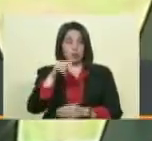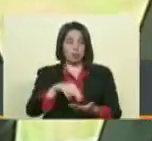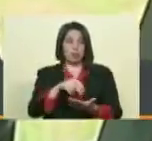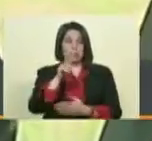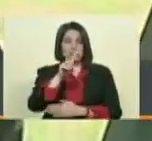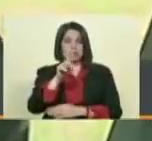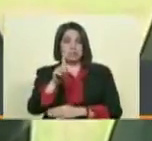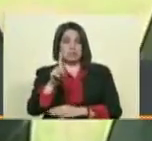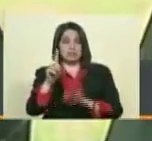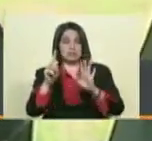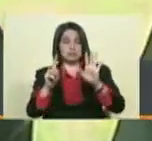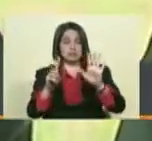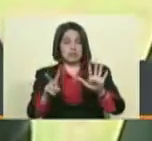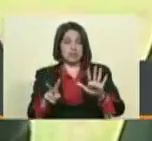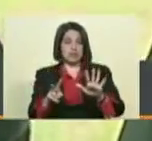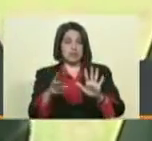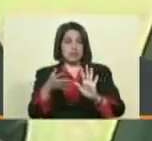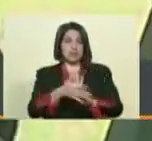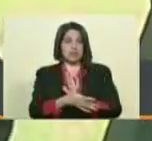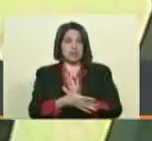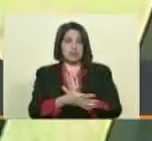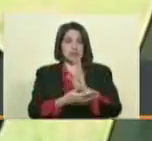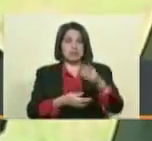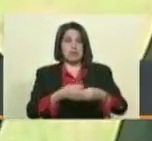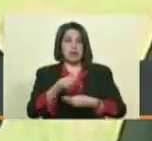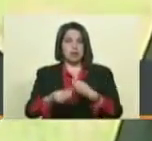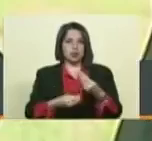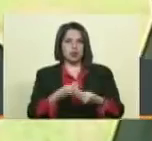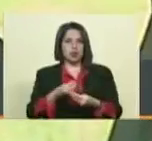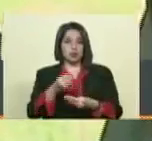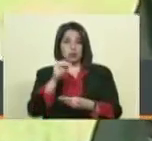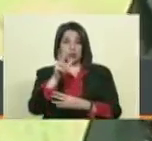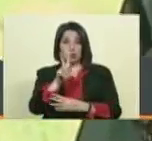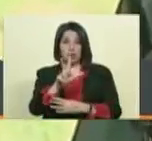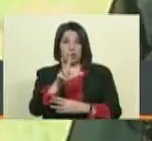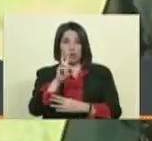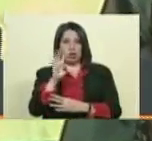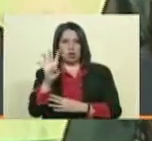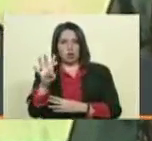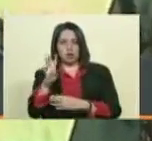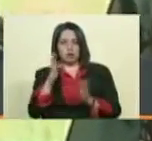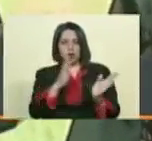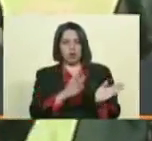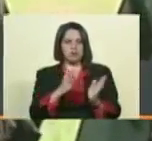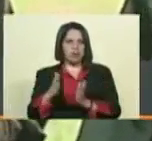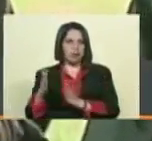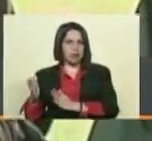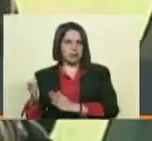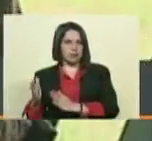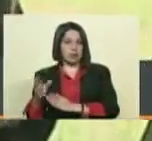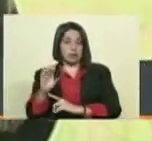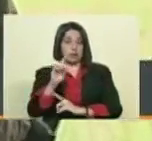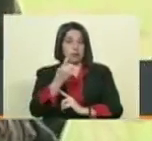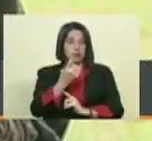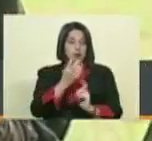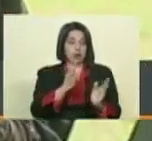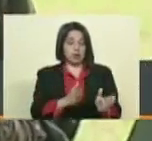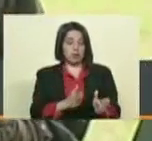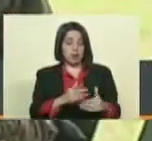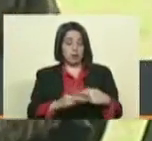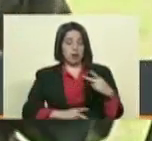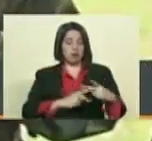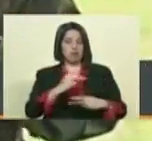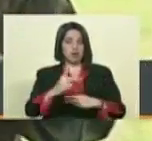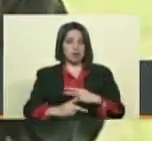25-2017. Quiero decir que esta operación se ha hecho en cuatro etapas. Una primera etapa de